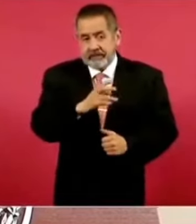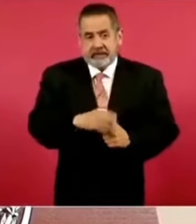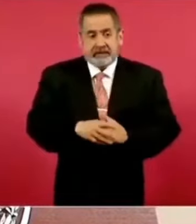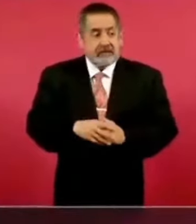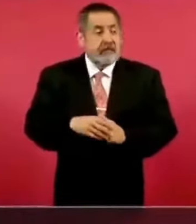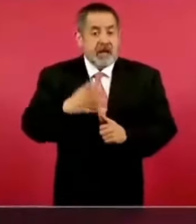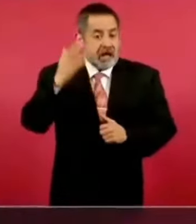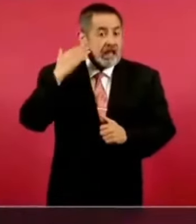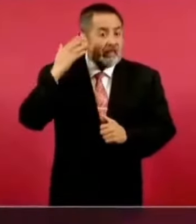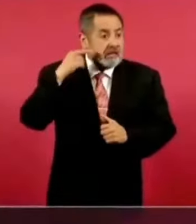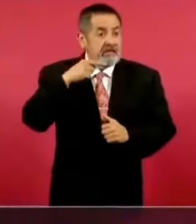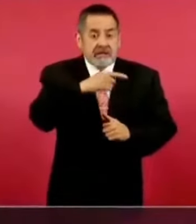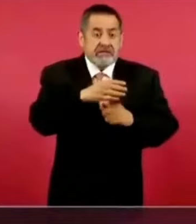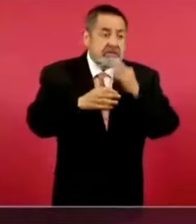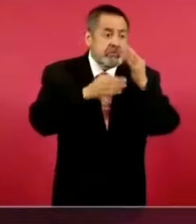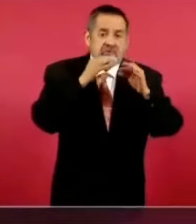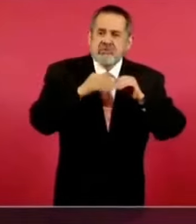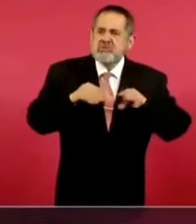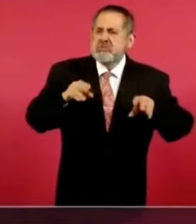promovida,